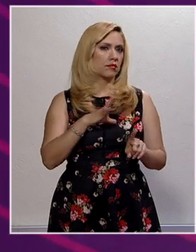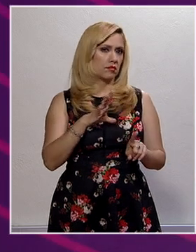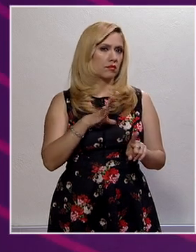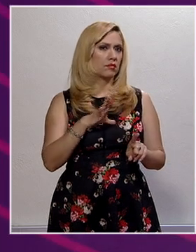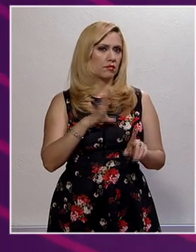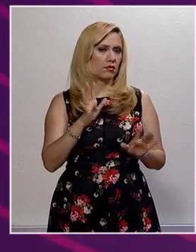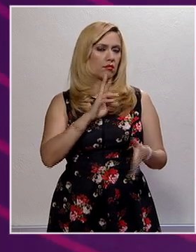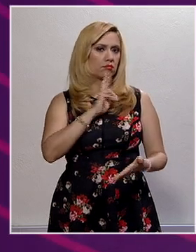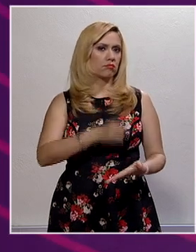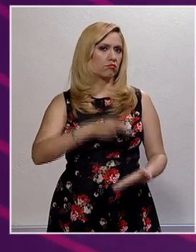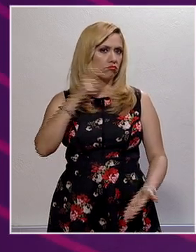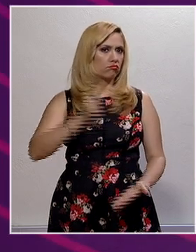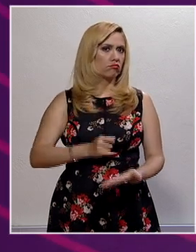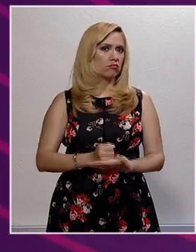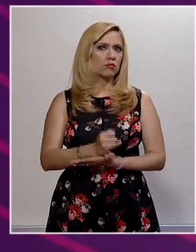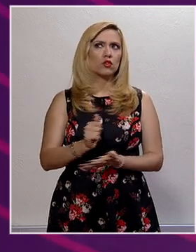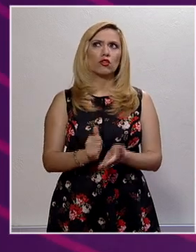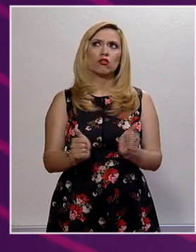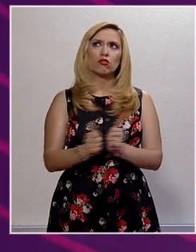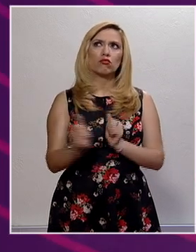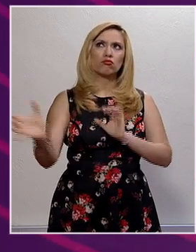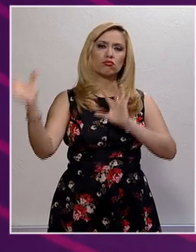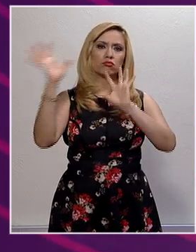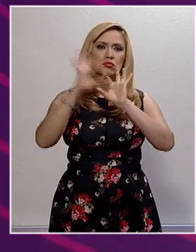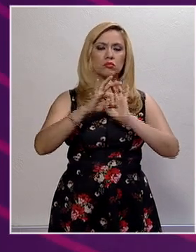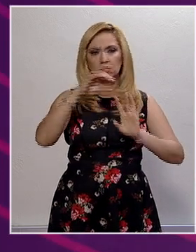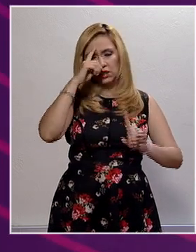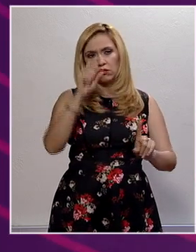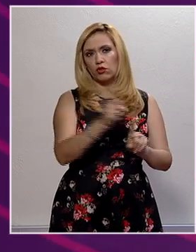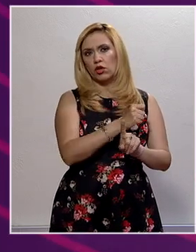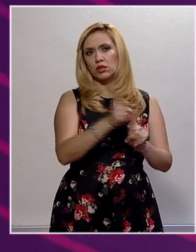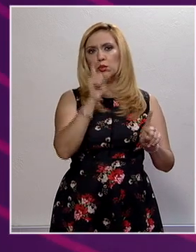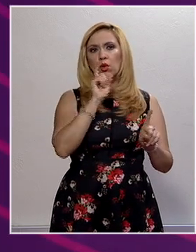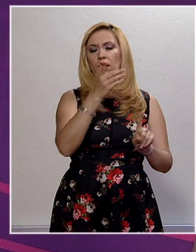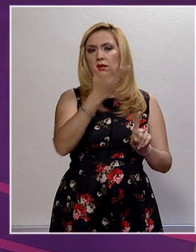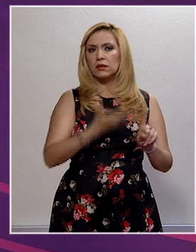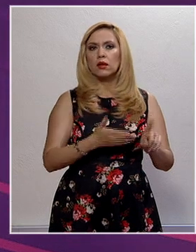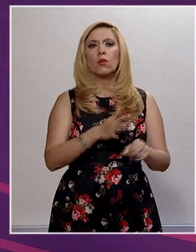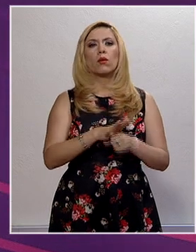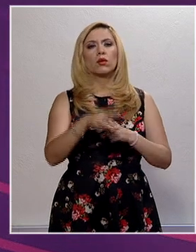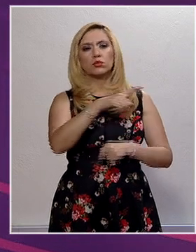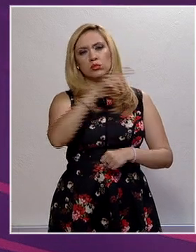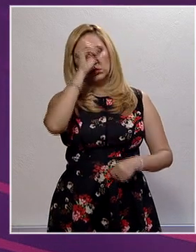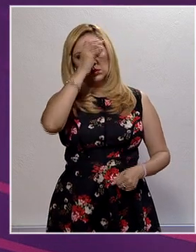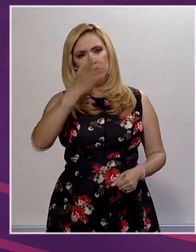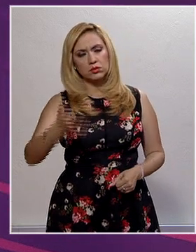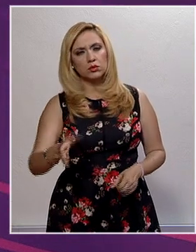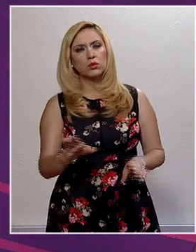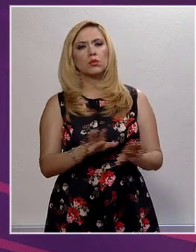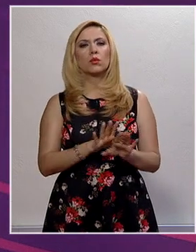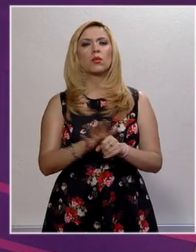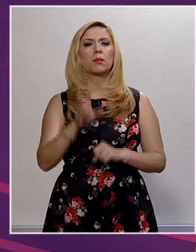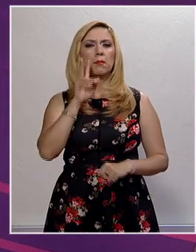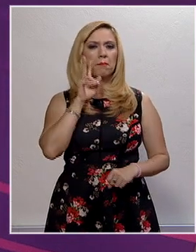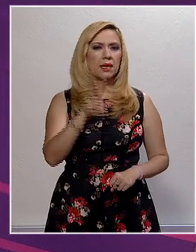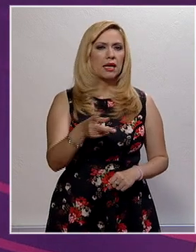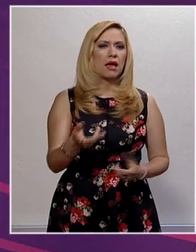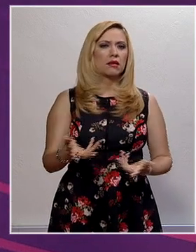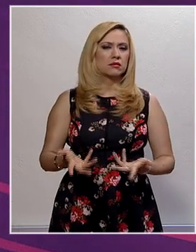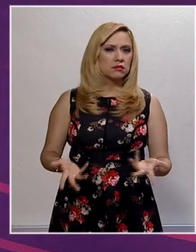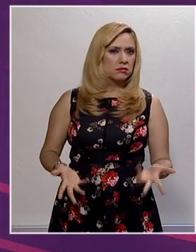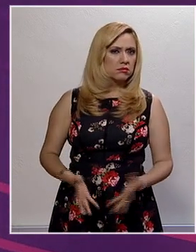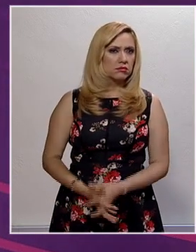sentencias ya con los estándares internacionales sobre violencia de género. ¿Cuál es tu perspectiva sobre este tema? ¿Qué es lo que ha pasado? ¿Qué es lo que ha hecho la